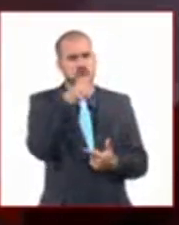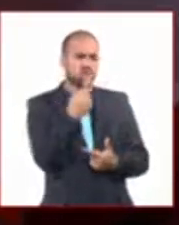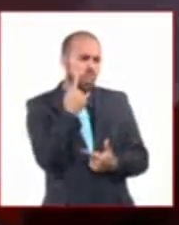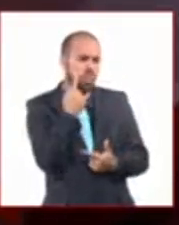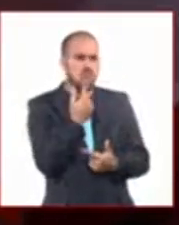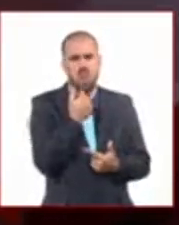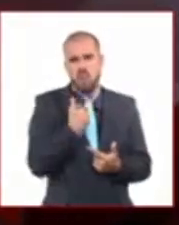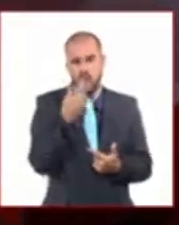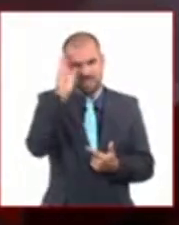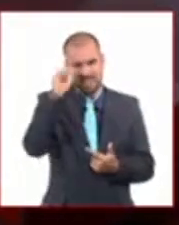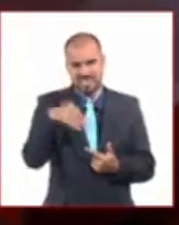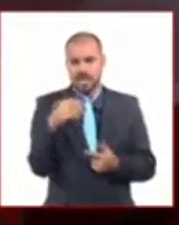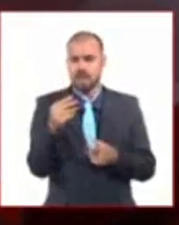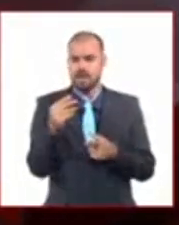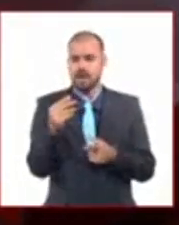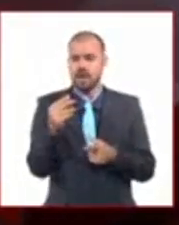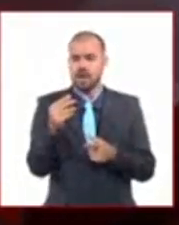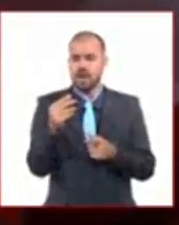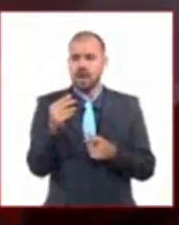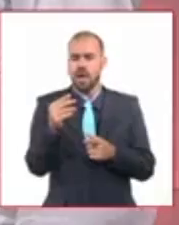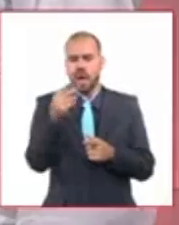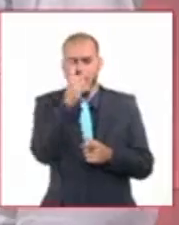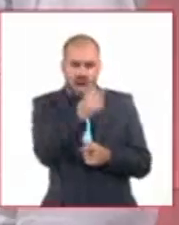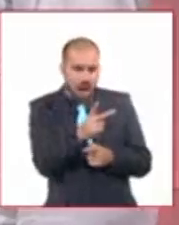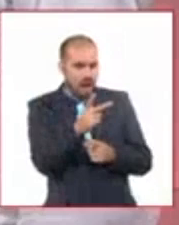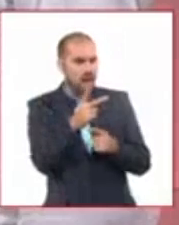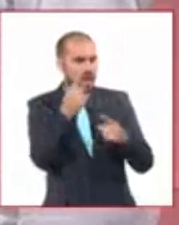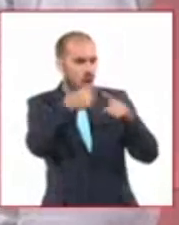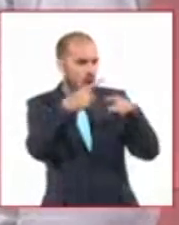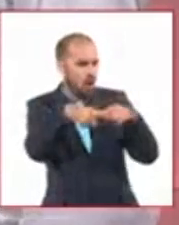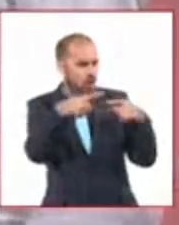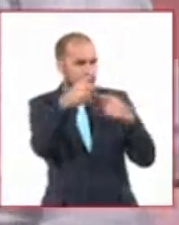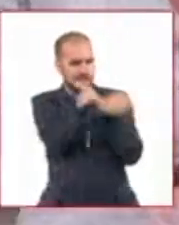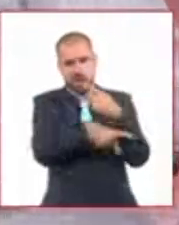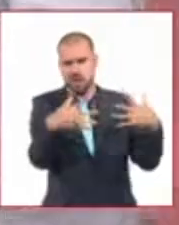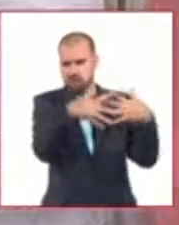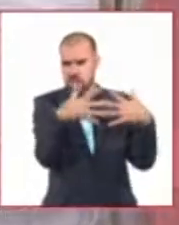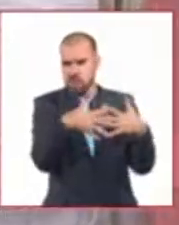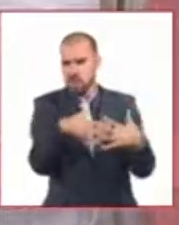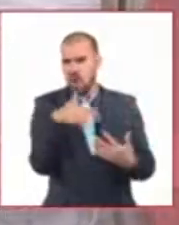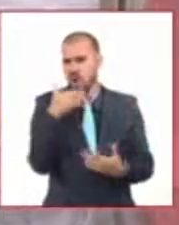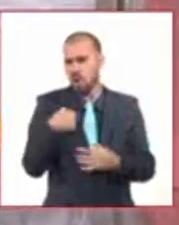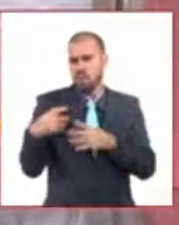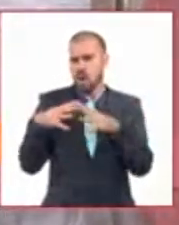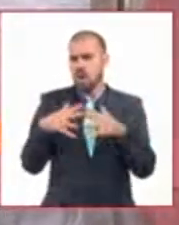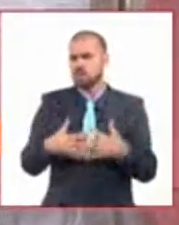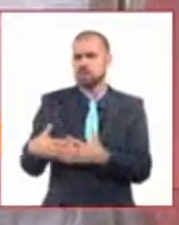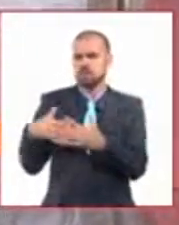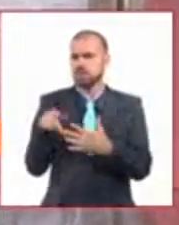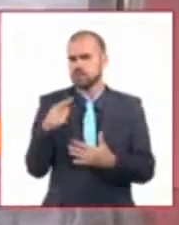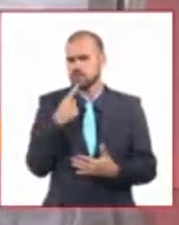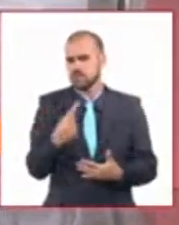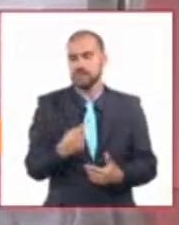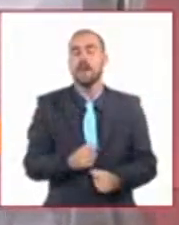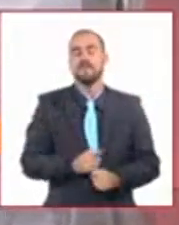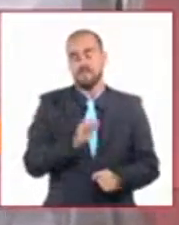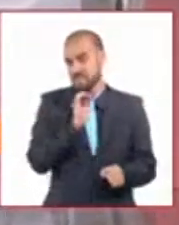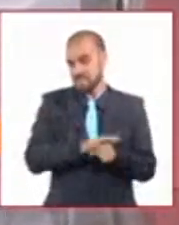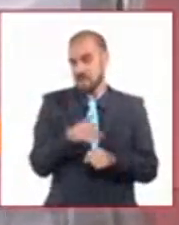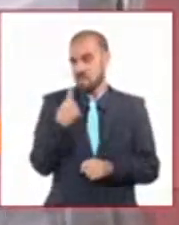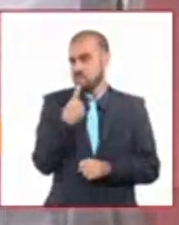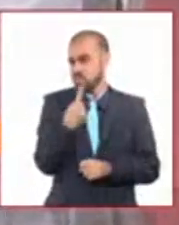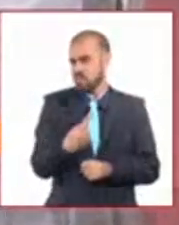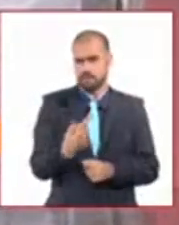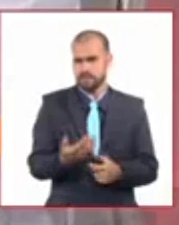esa política exterior hoy de eeuu me habría que mencionar primero que la política exterior de eeuu y en particular